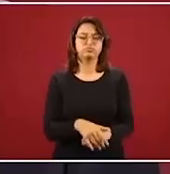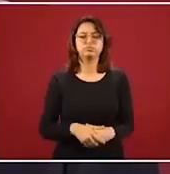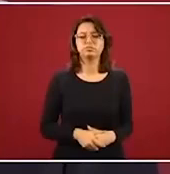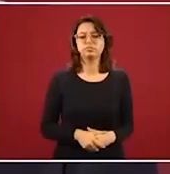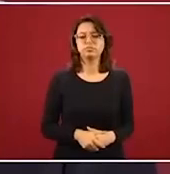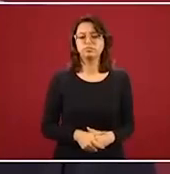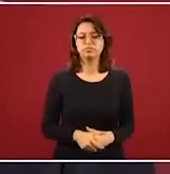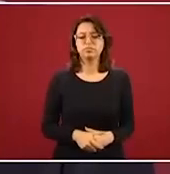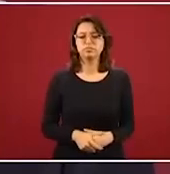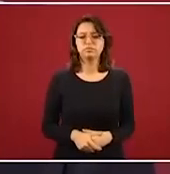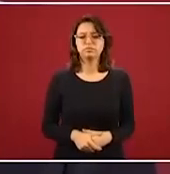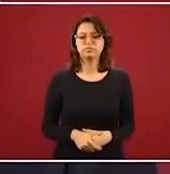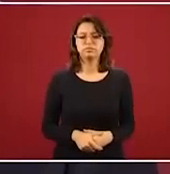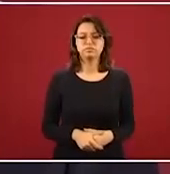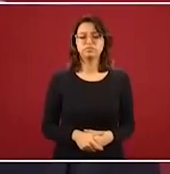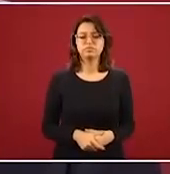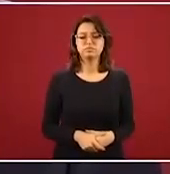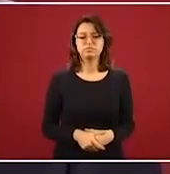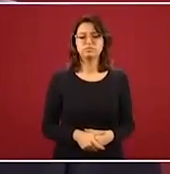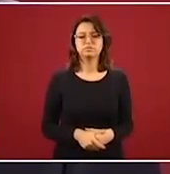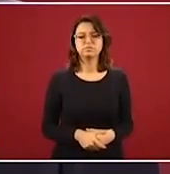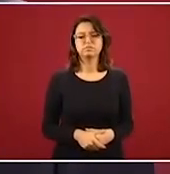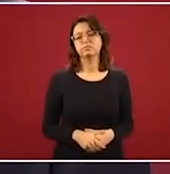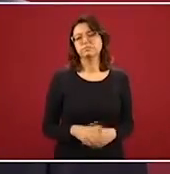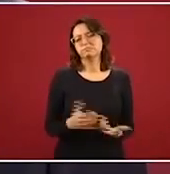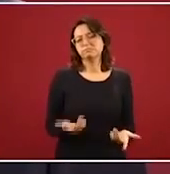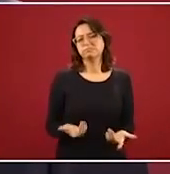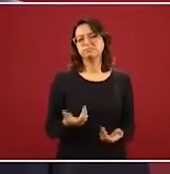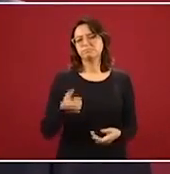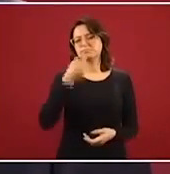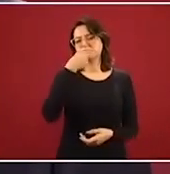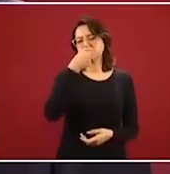Le llaman los técnicos las claves,